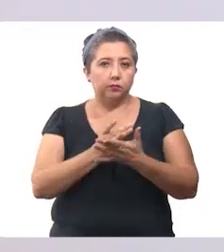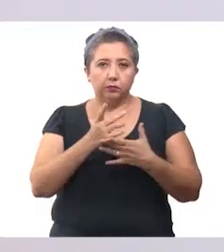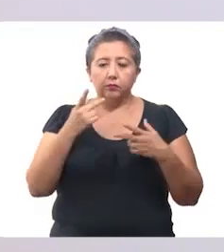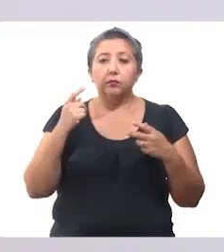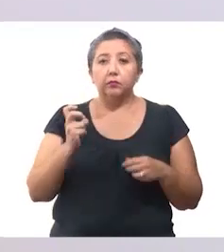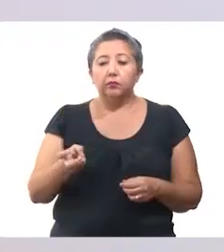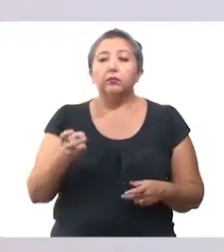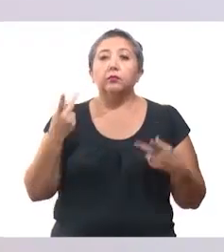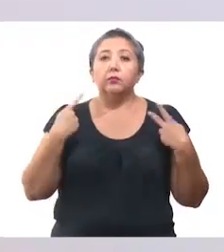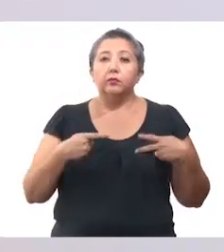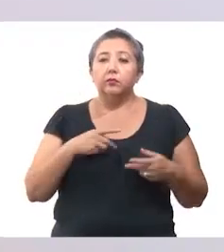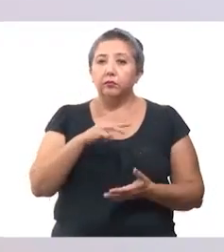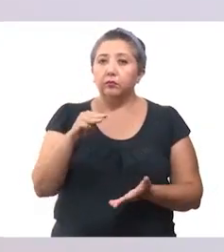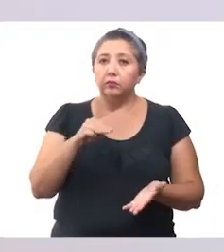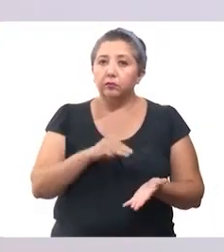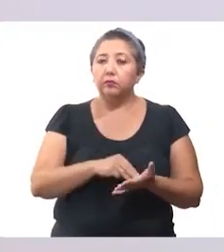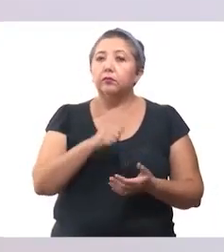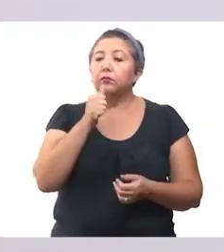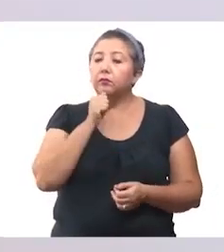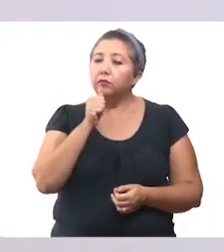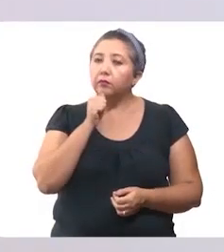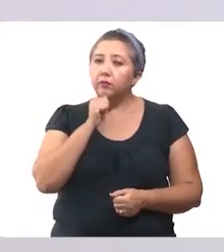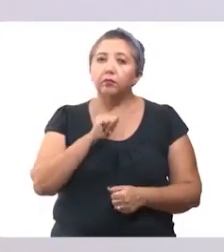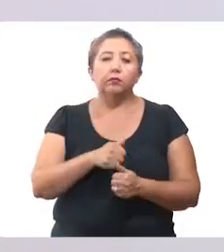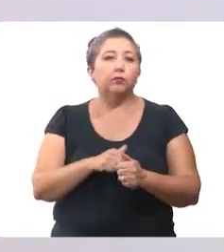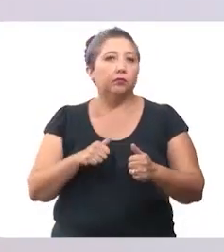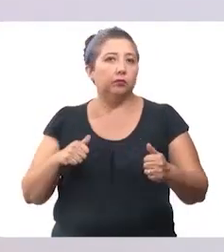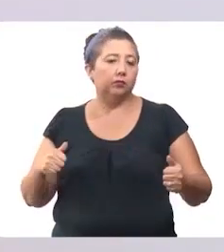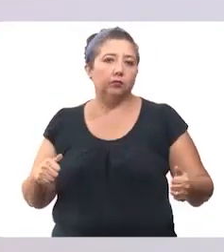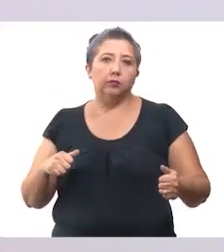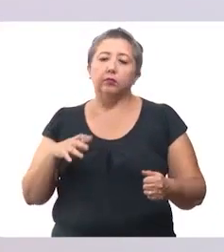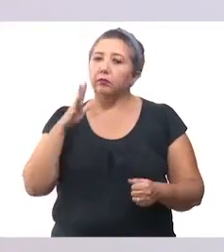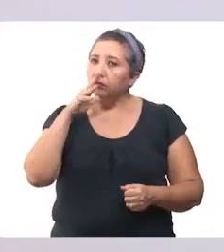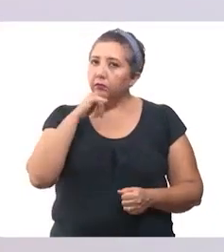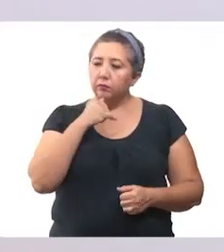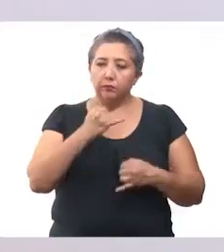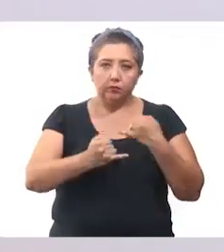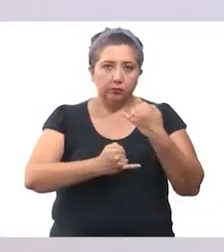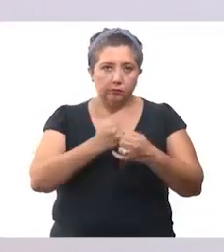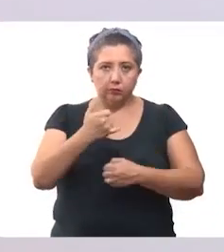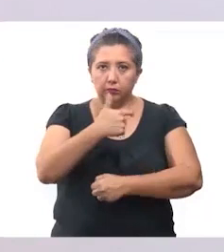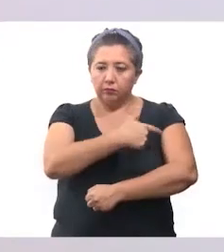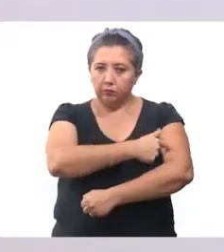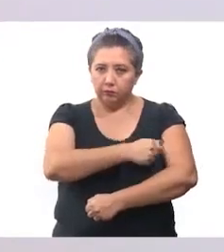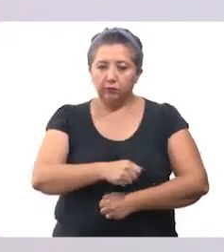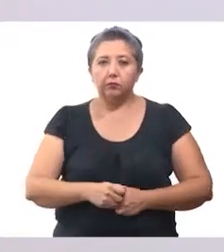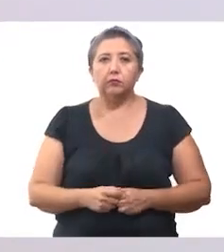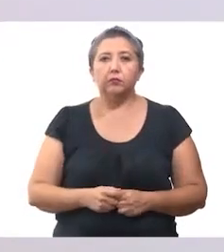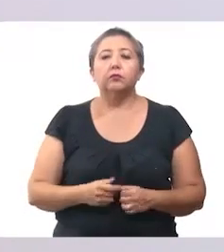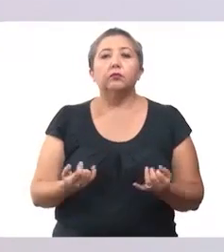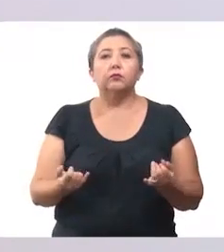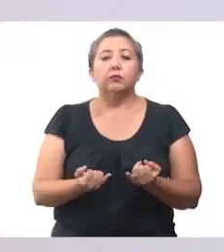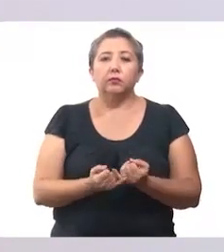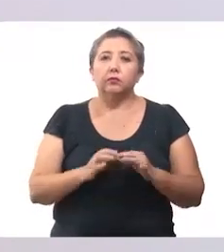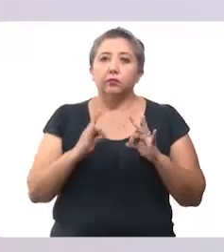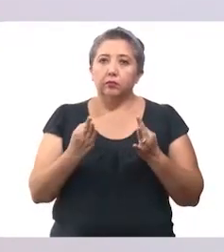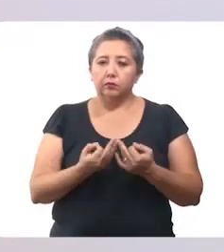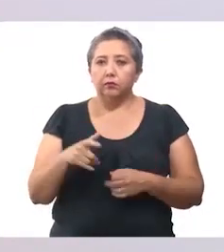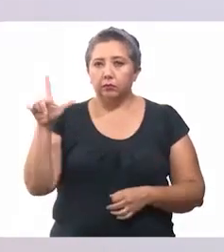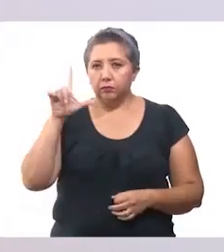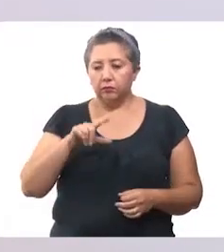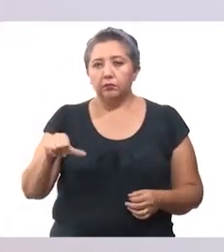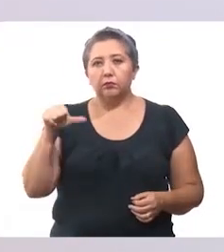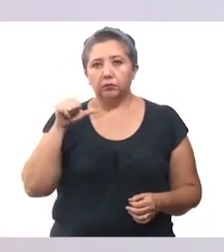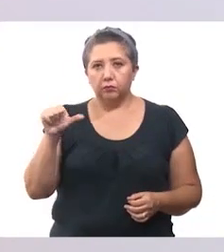únicamente para aquellas personas de Mérida que se encuentran rezagadas y que por algún motivo no habían podido recibirla. De igual forma, el lunes